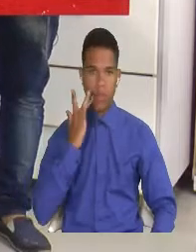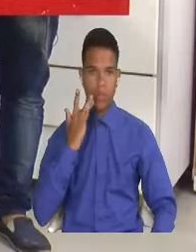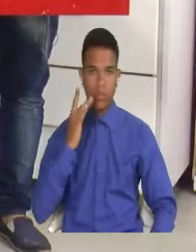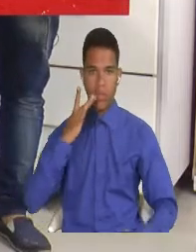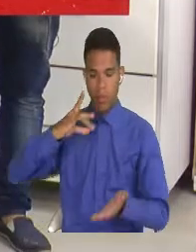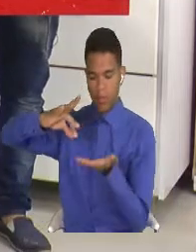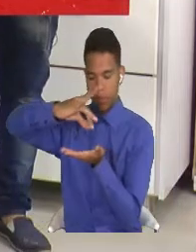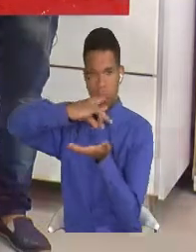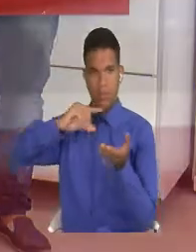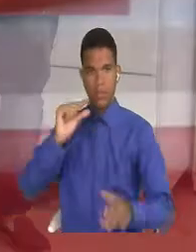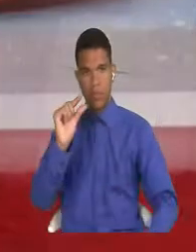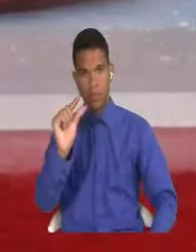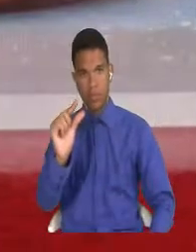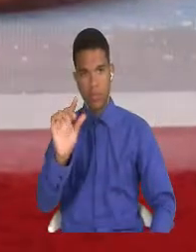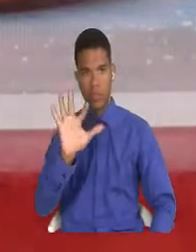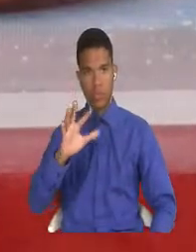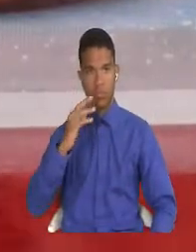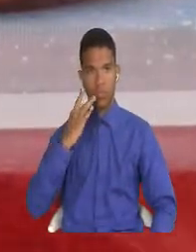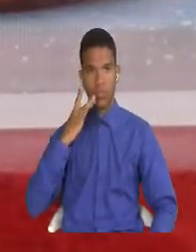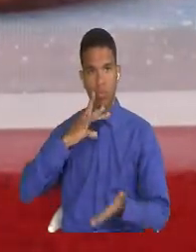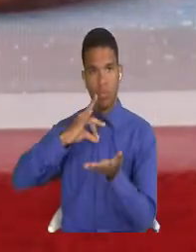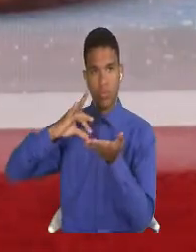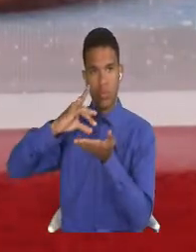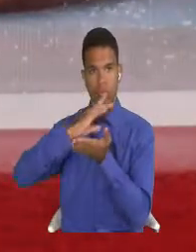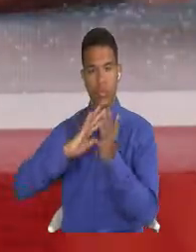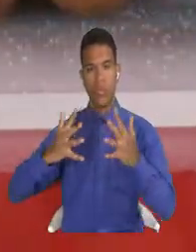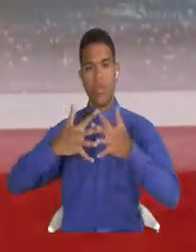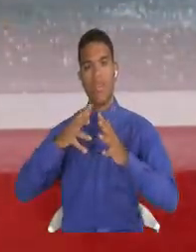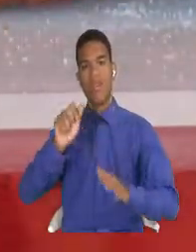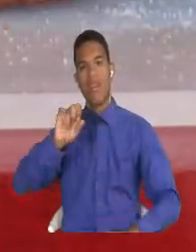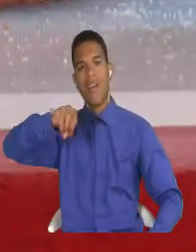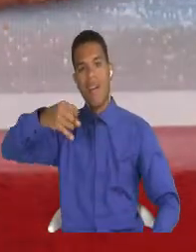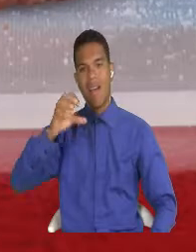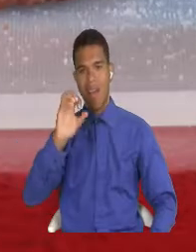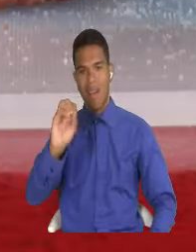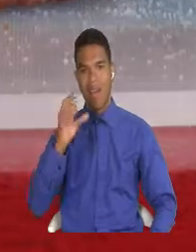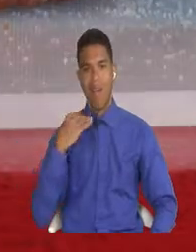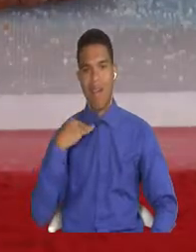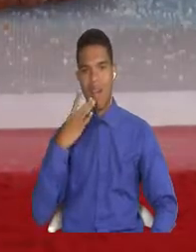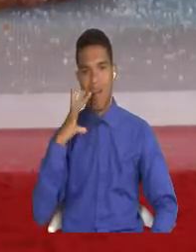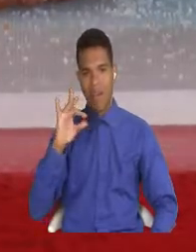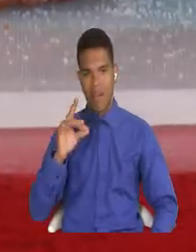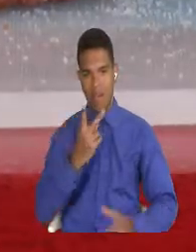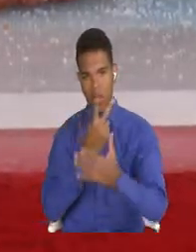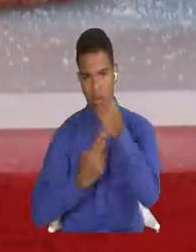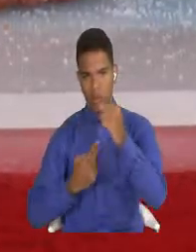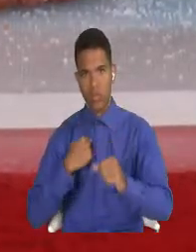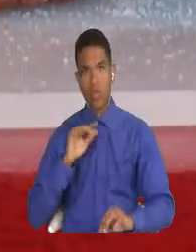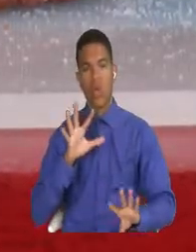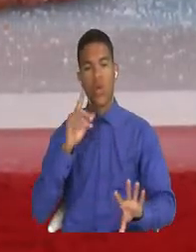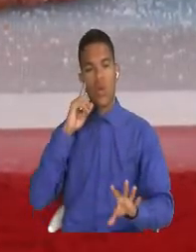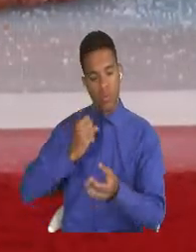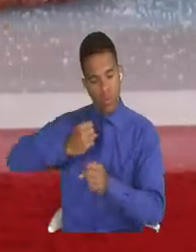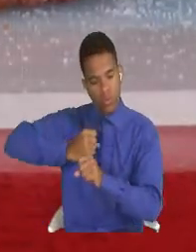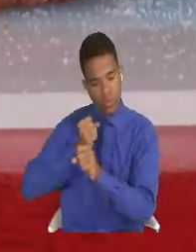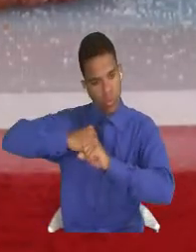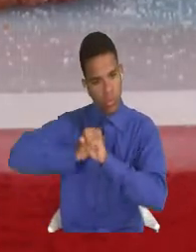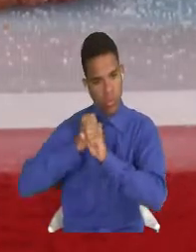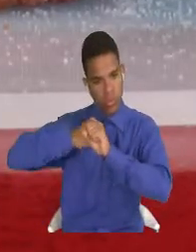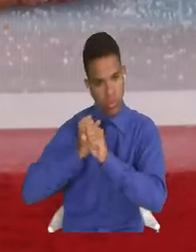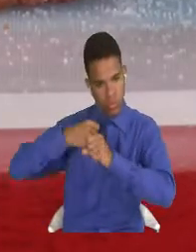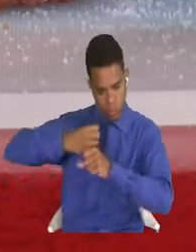sal. Uh-huh, ¿sí? Al lomo. Sal con ajo. Ya okay. Nuestra sal tiene un poquito de ajo molido, Rochi, si quieres ya la puedes